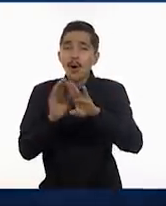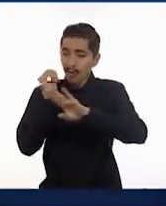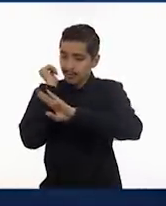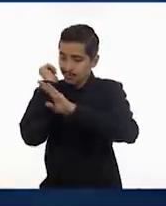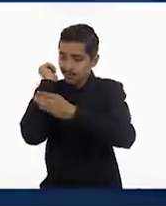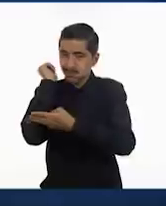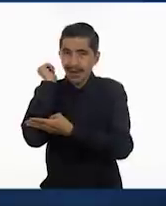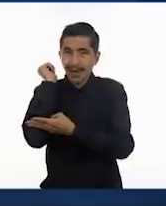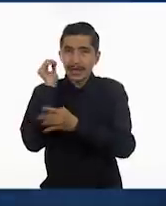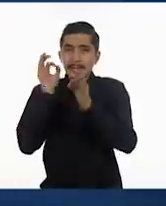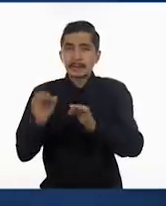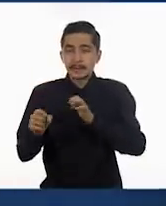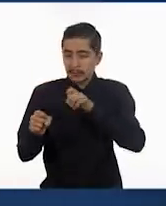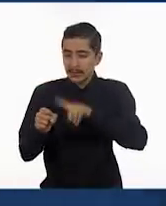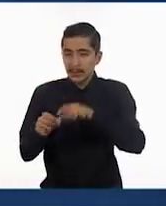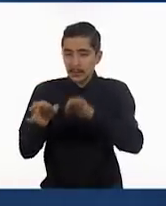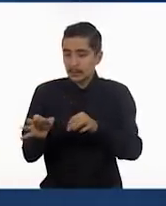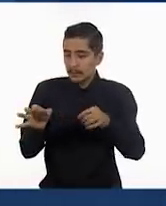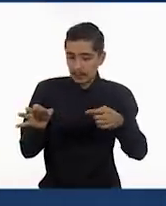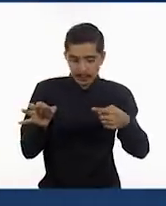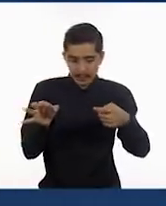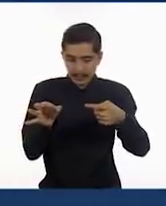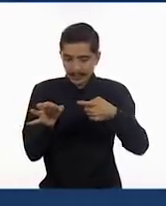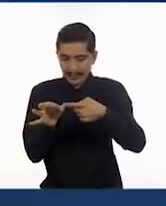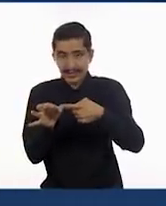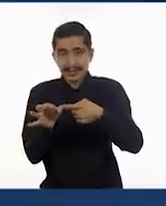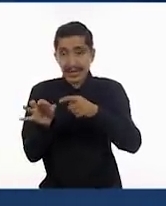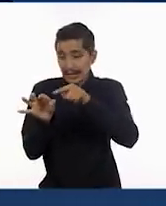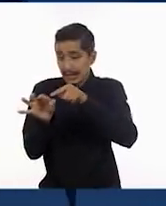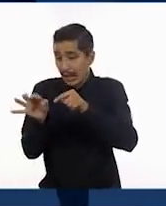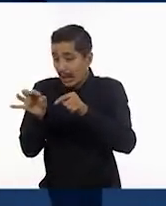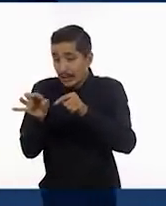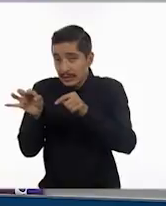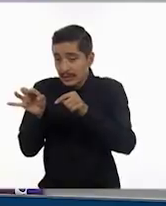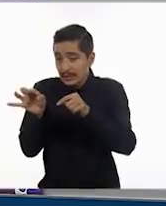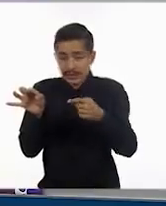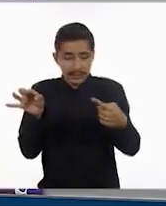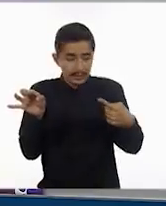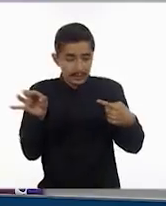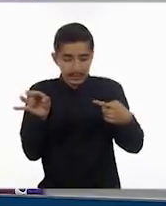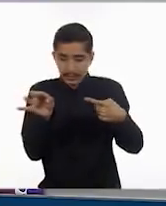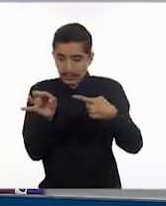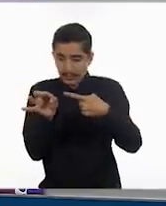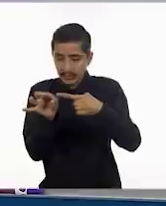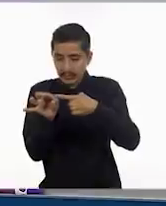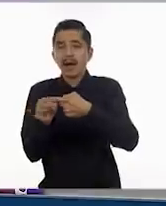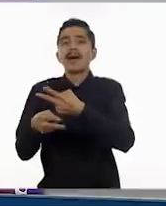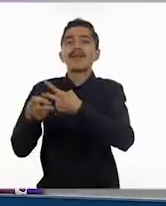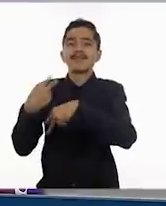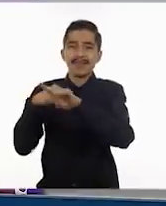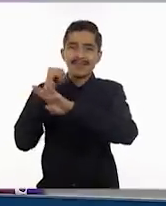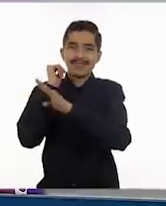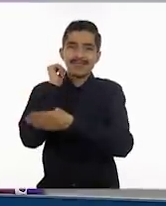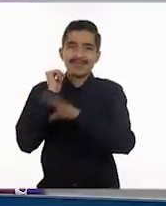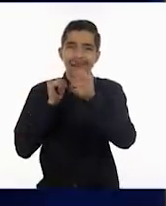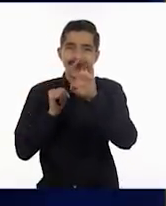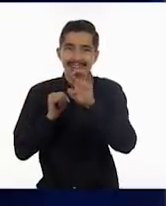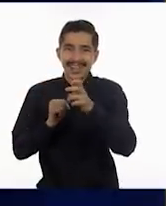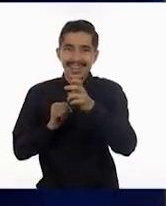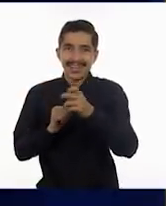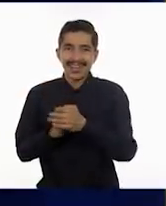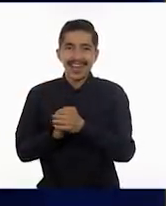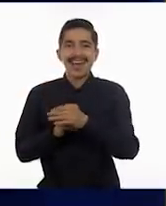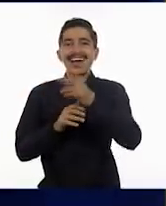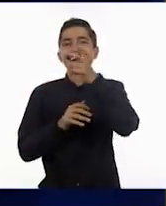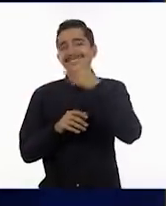células especializadas, lo que es el óvulo y los espermatozoides. Por eso decía